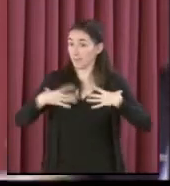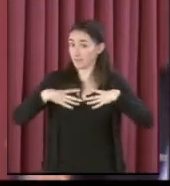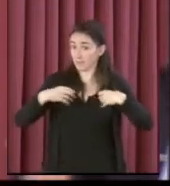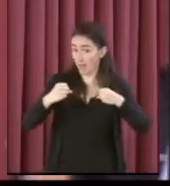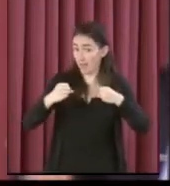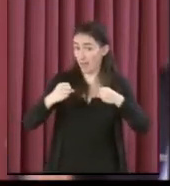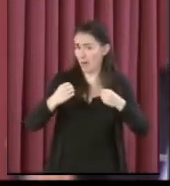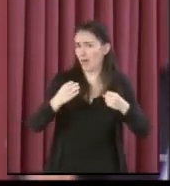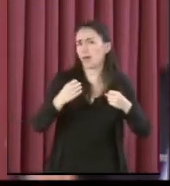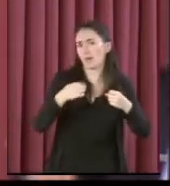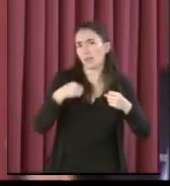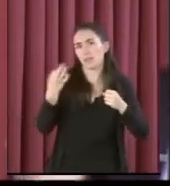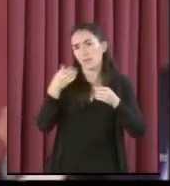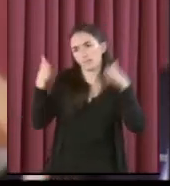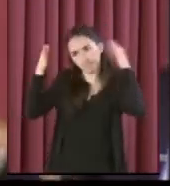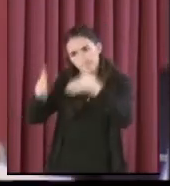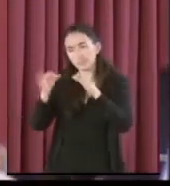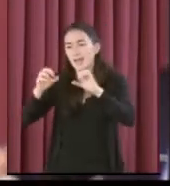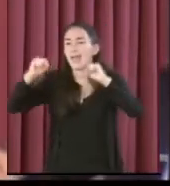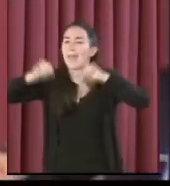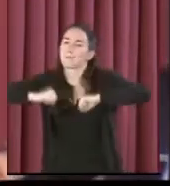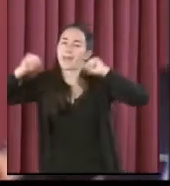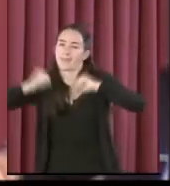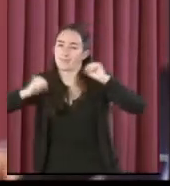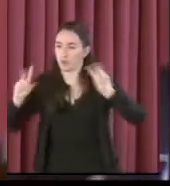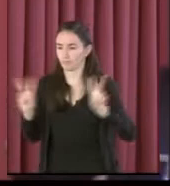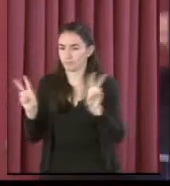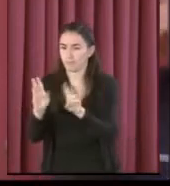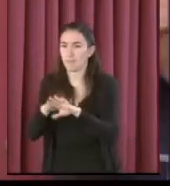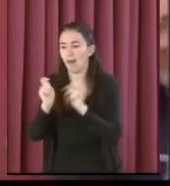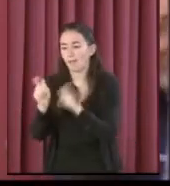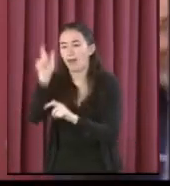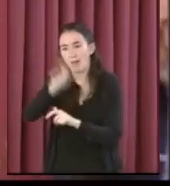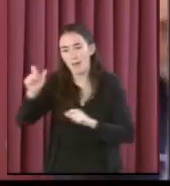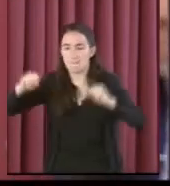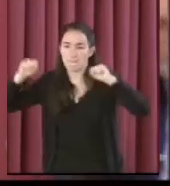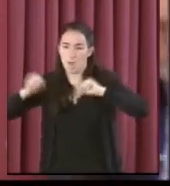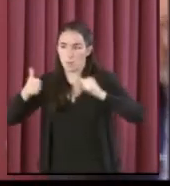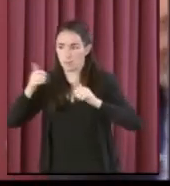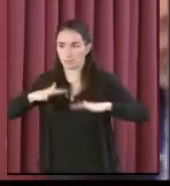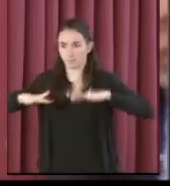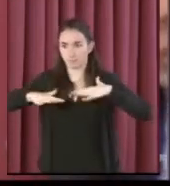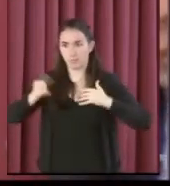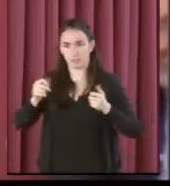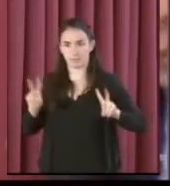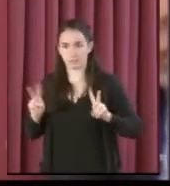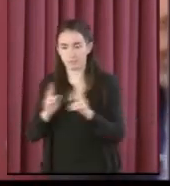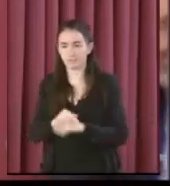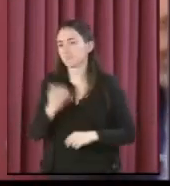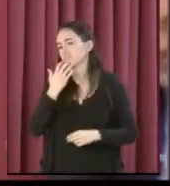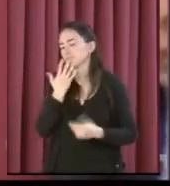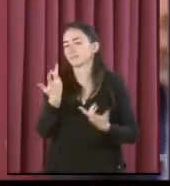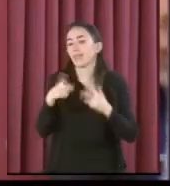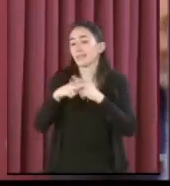incidir en el envejecimiento activo que está dirigido fundamentalmente a las personas mayores. Les daré un par de datos. Los talleres de